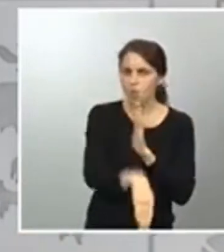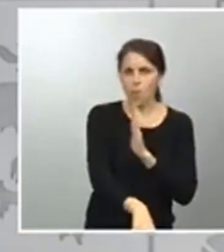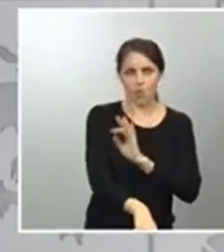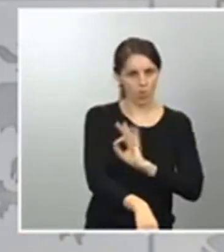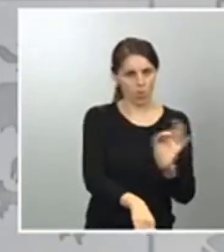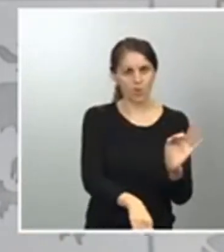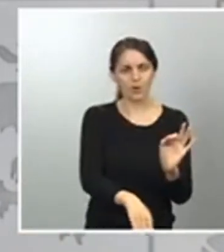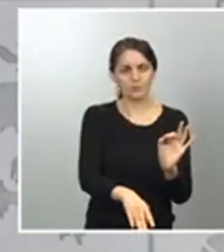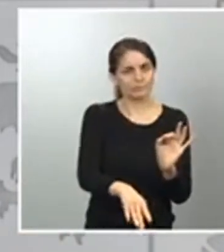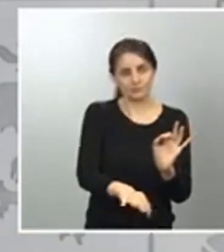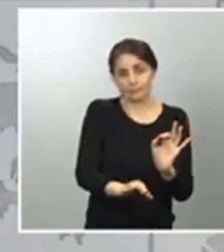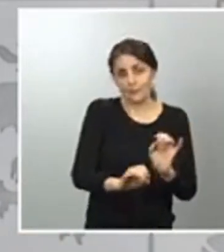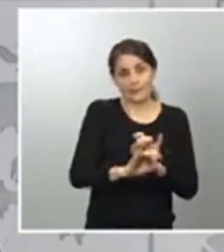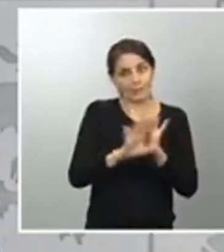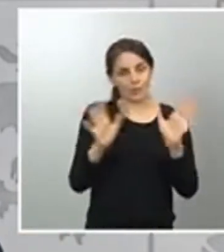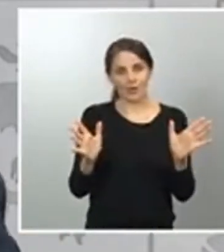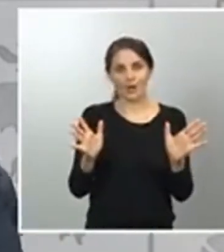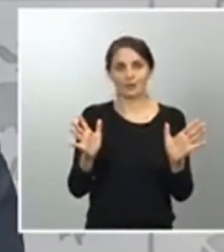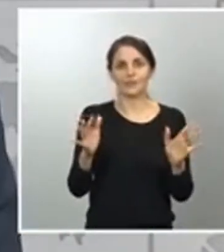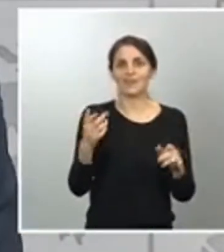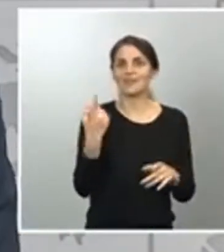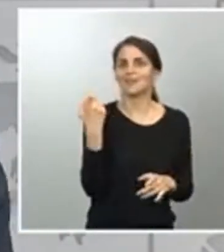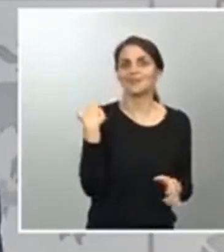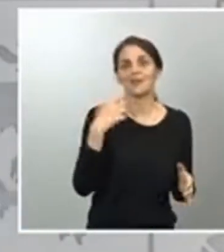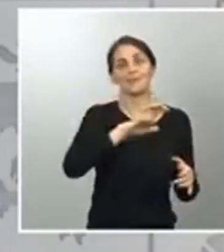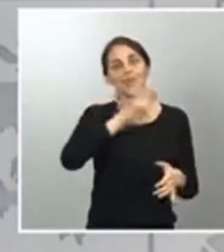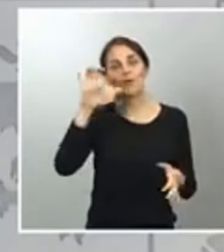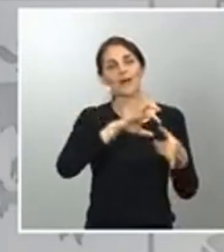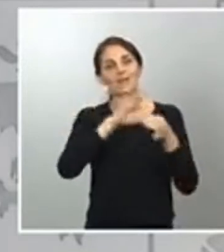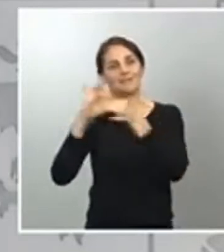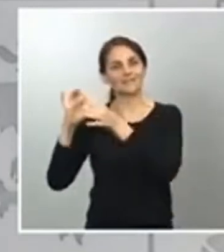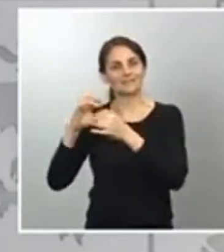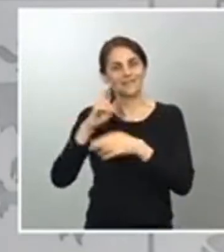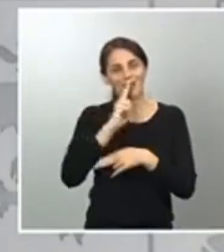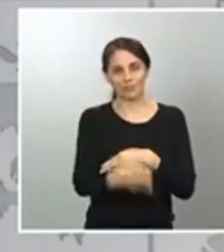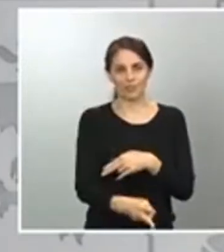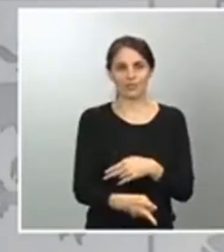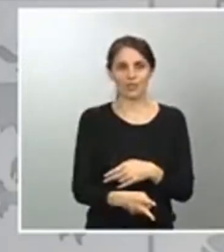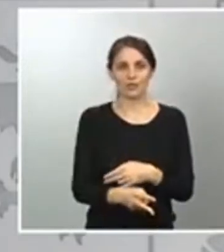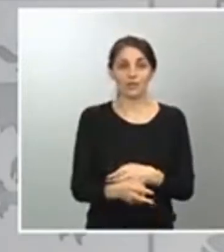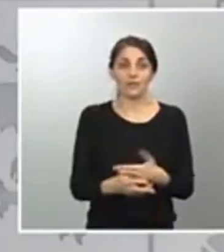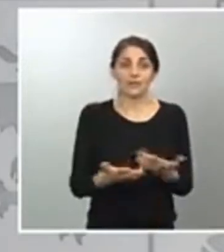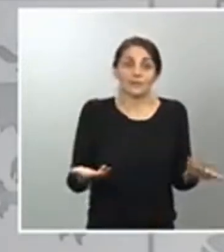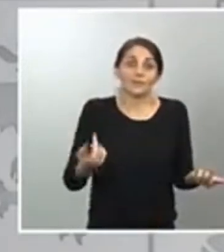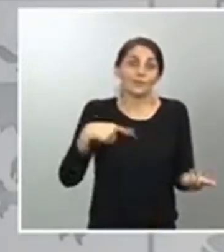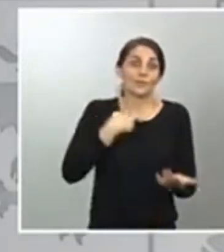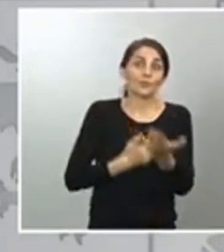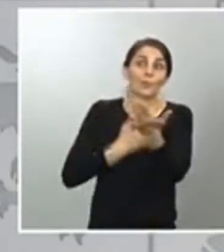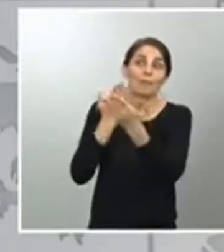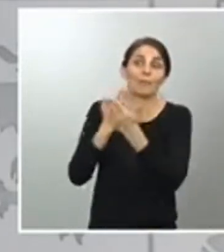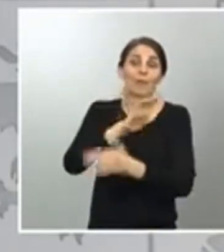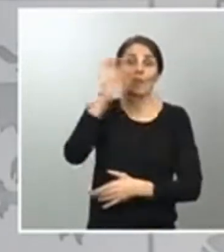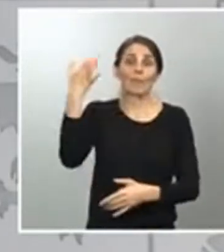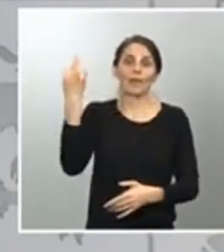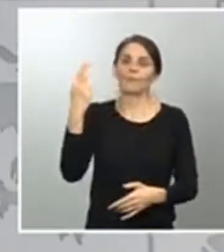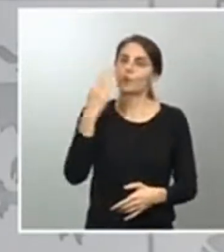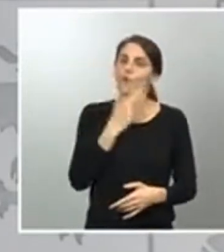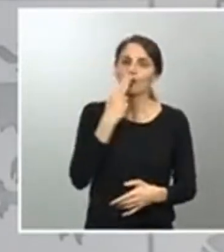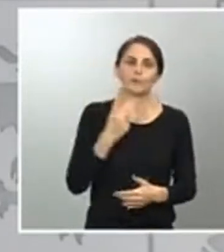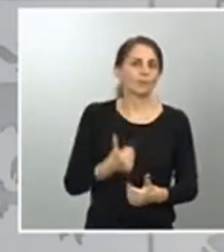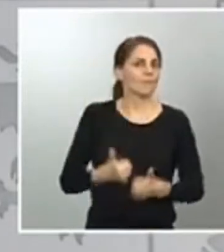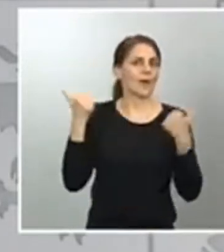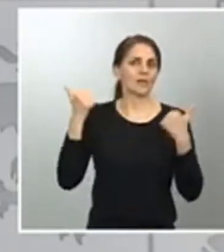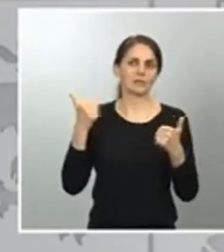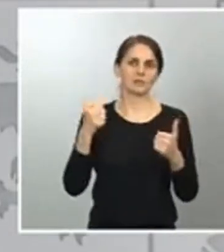económica del planeta, de Europa y en España. Y lógicamente lo que estamos pidiendo a Europa es mayor compromiso, de unidad y de